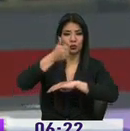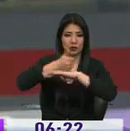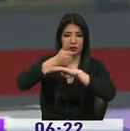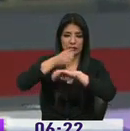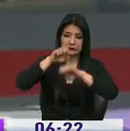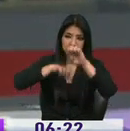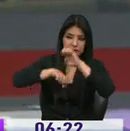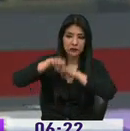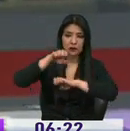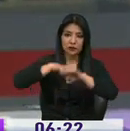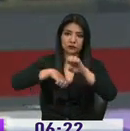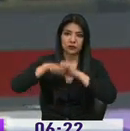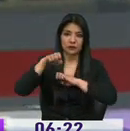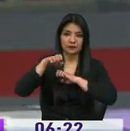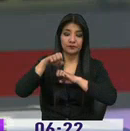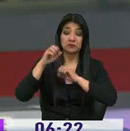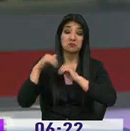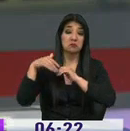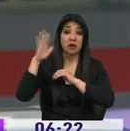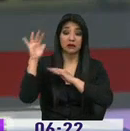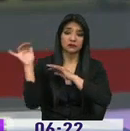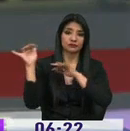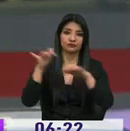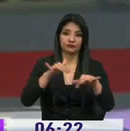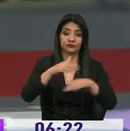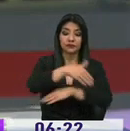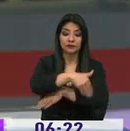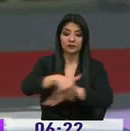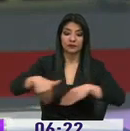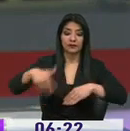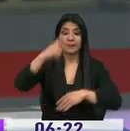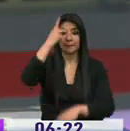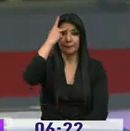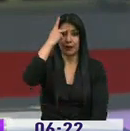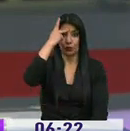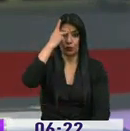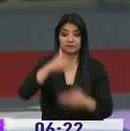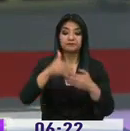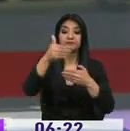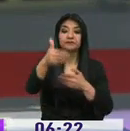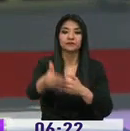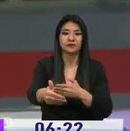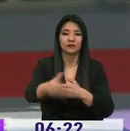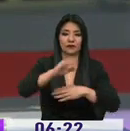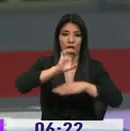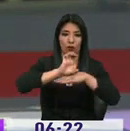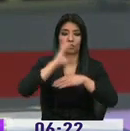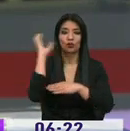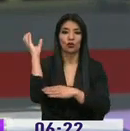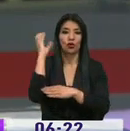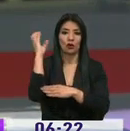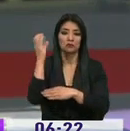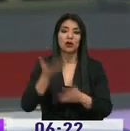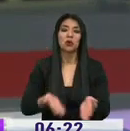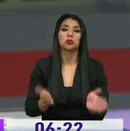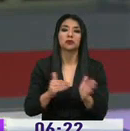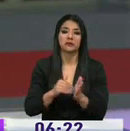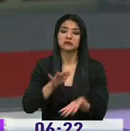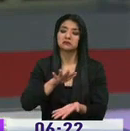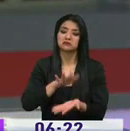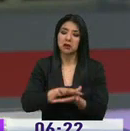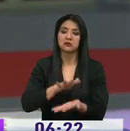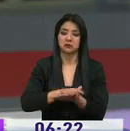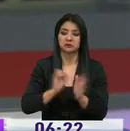extranjeros se concentró en la frontera con Perú, mientras que en este lado fronterizo todo parece volver a una tensa calma.